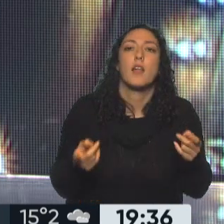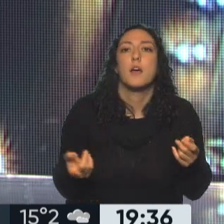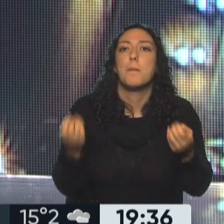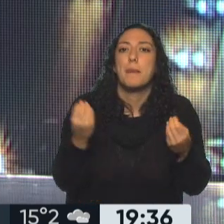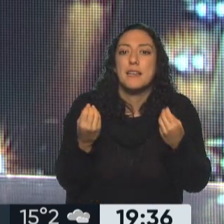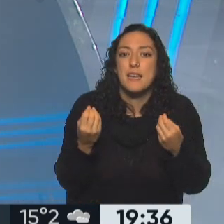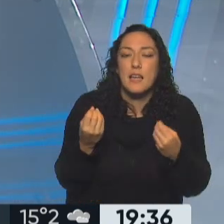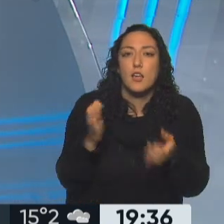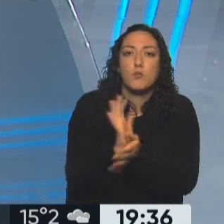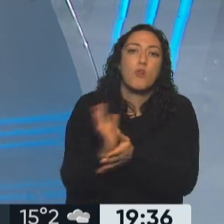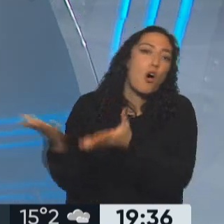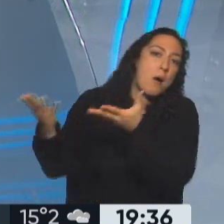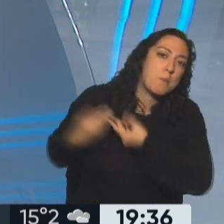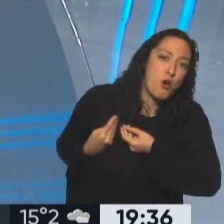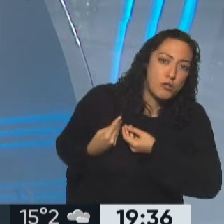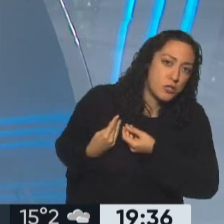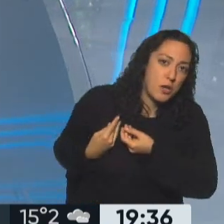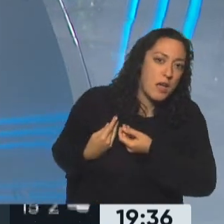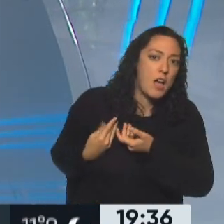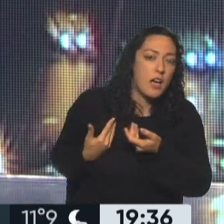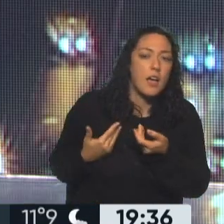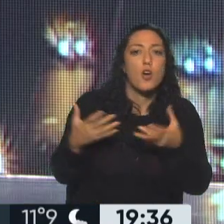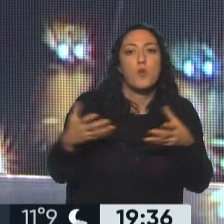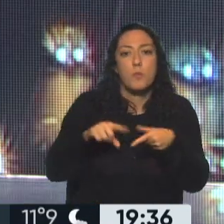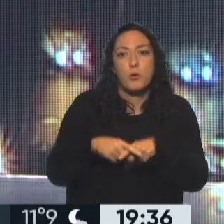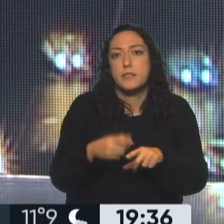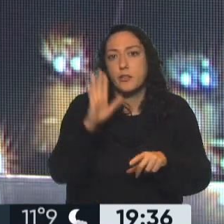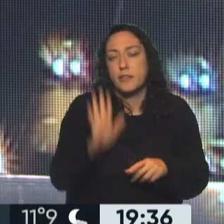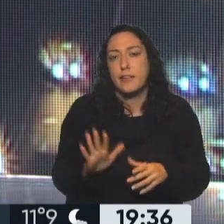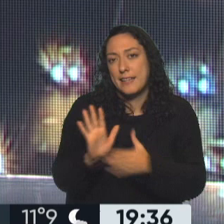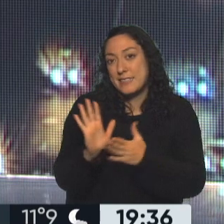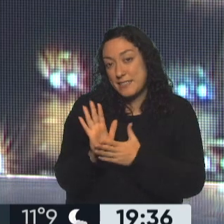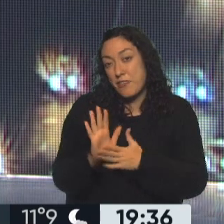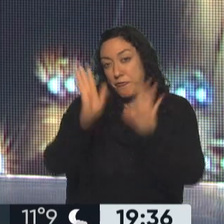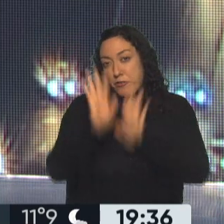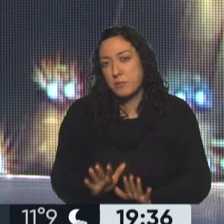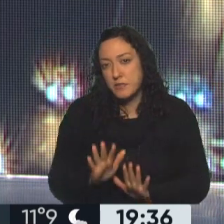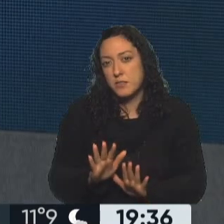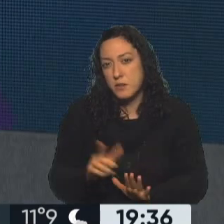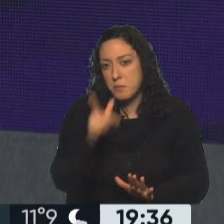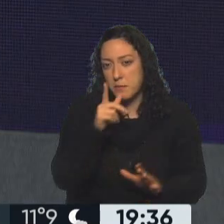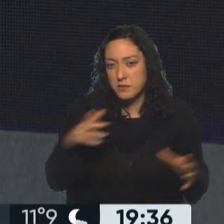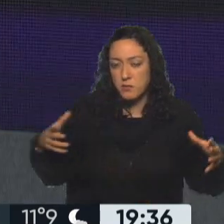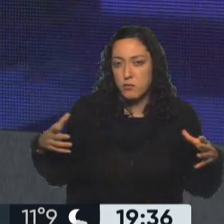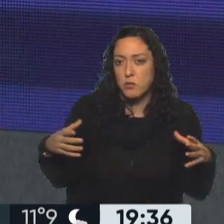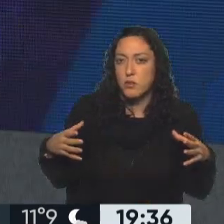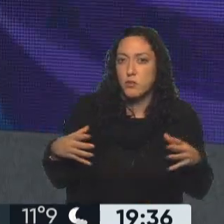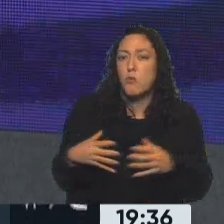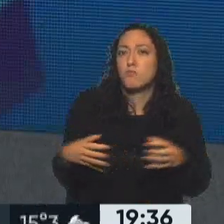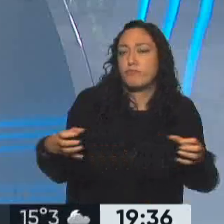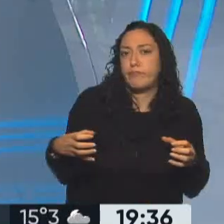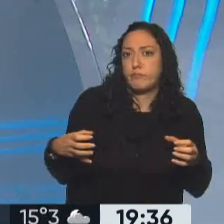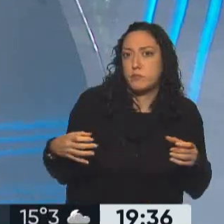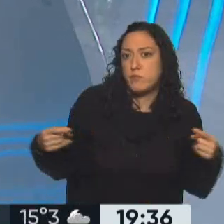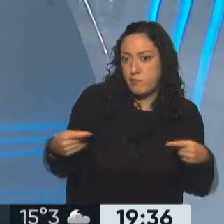cierta espalda para prepararnos a una derecha que, de mi punto de vista, estas elecciones van a ser muchísimo más polarizadas de lo que fue en la del 2019.